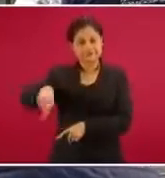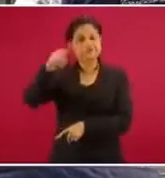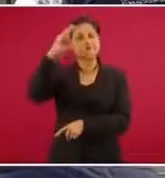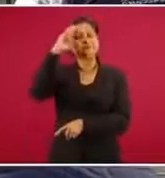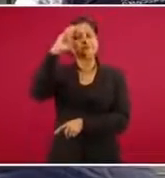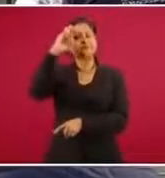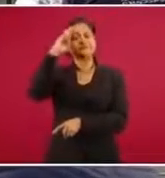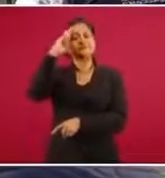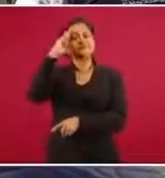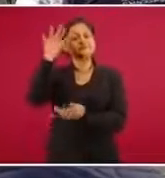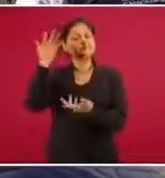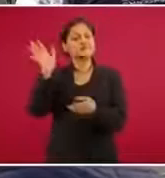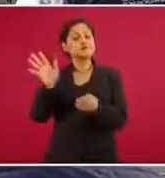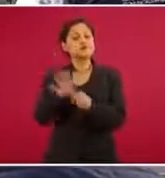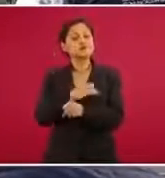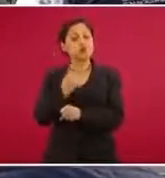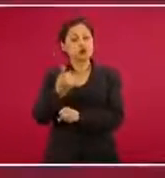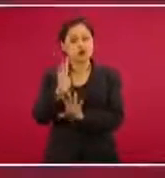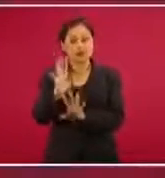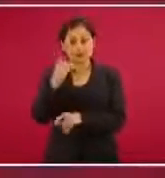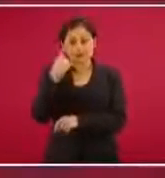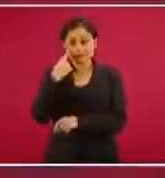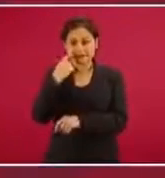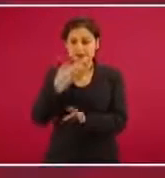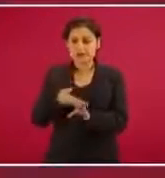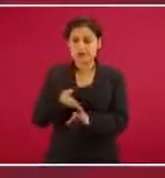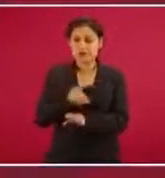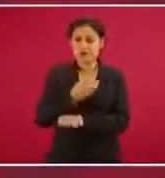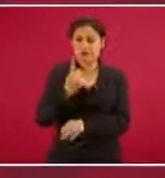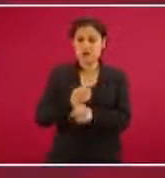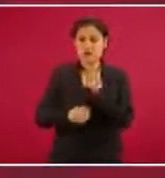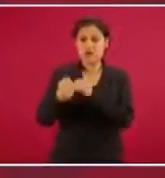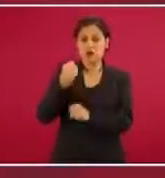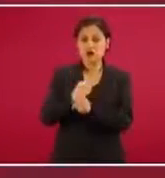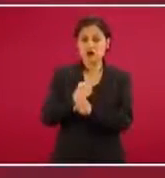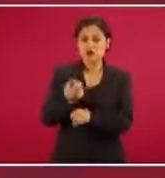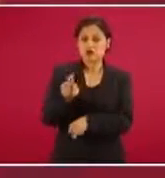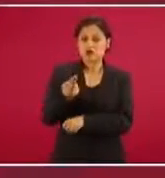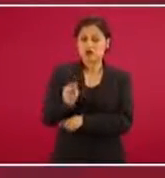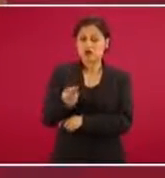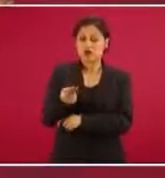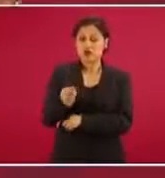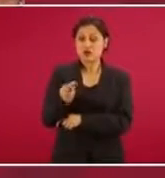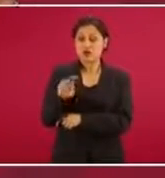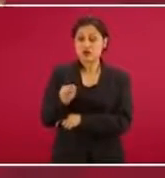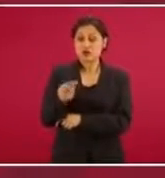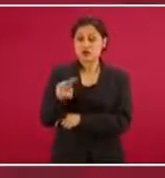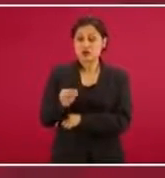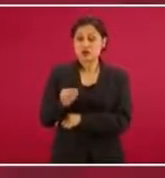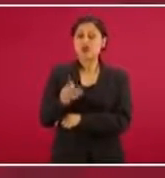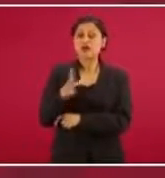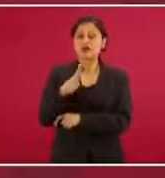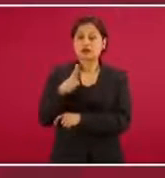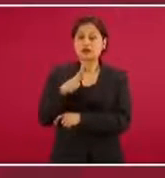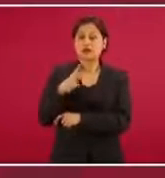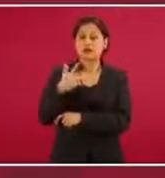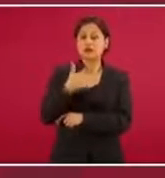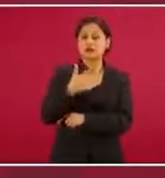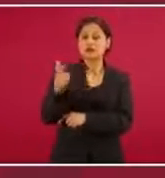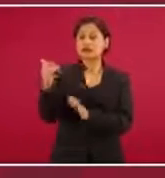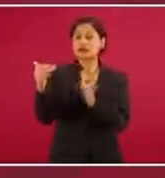noviembre del año pasado casi 700 mil empleos